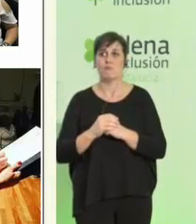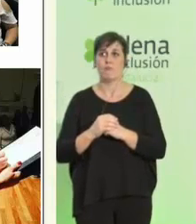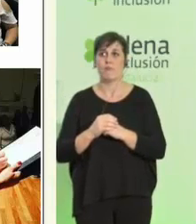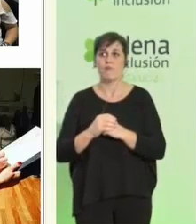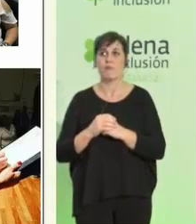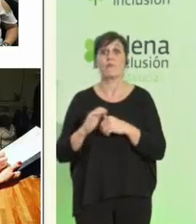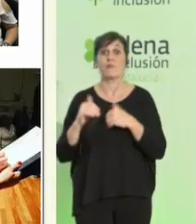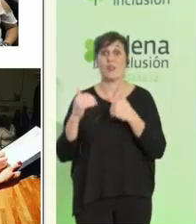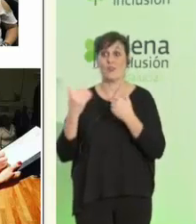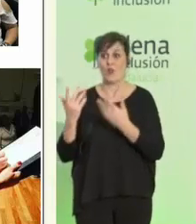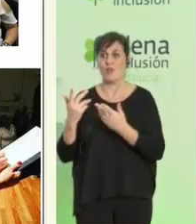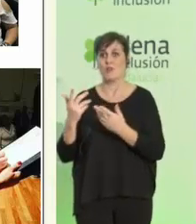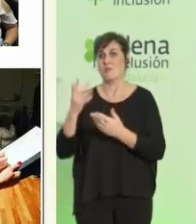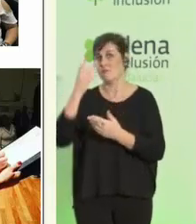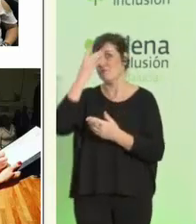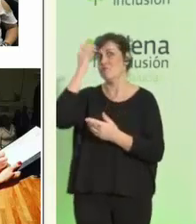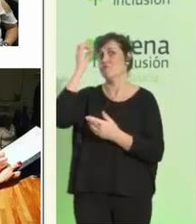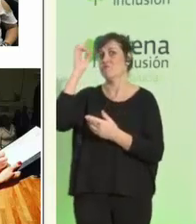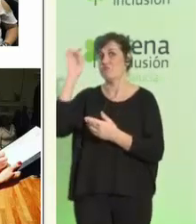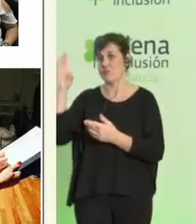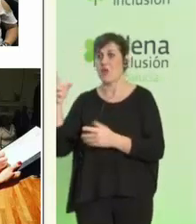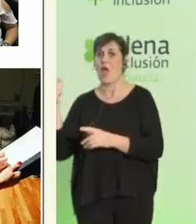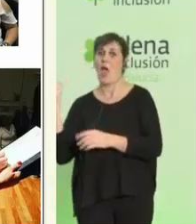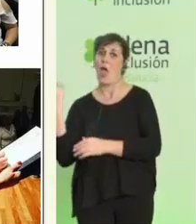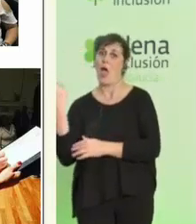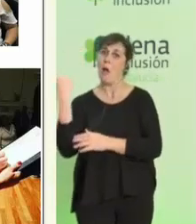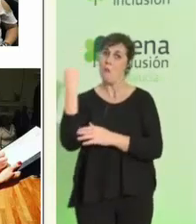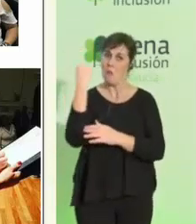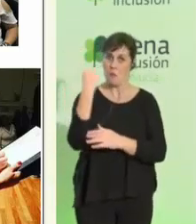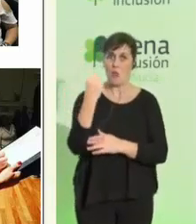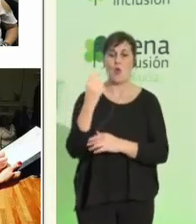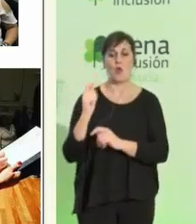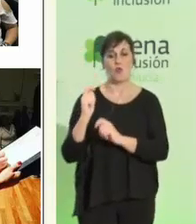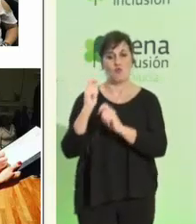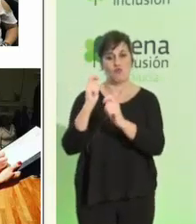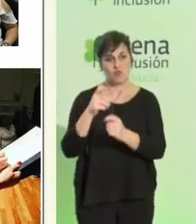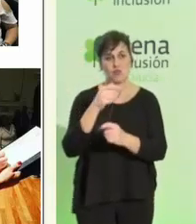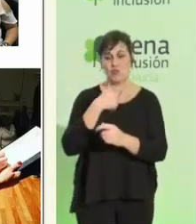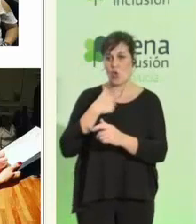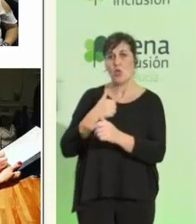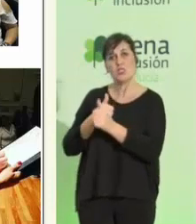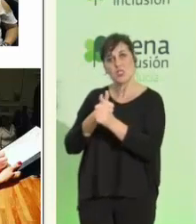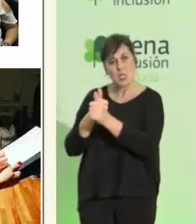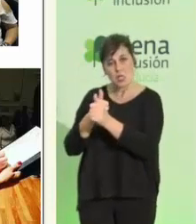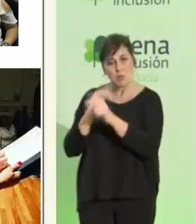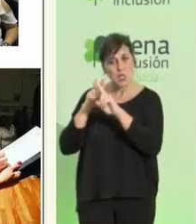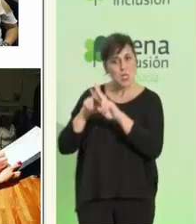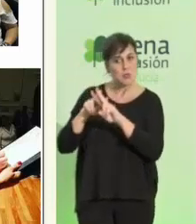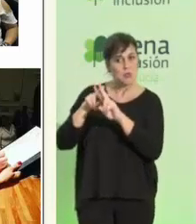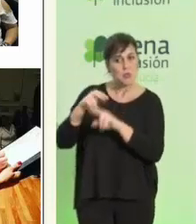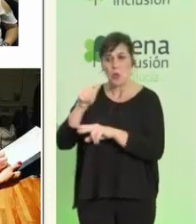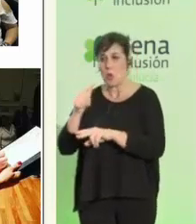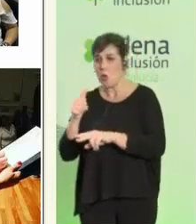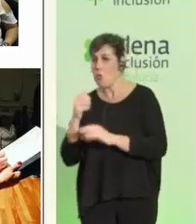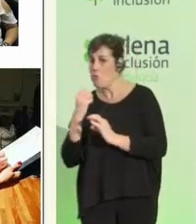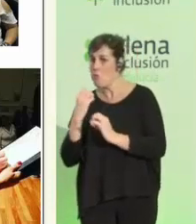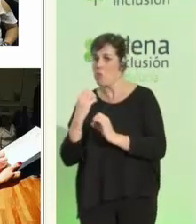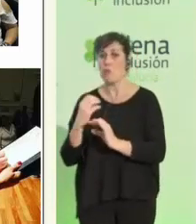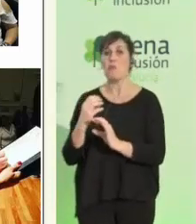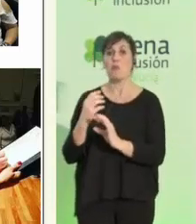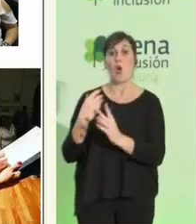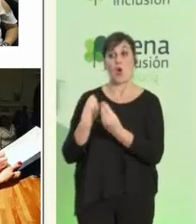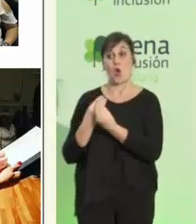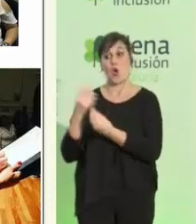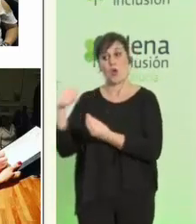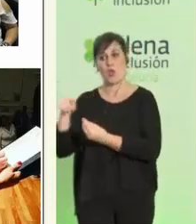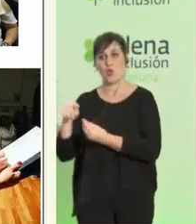y entonces le dieron apoyo, hice el seguimiento, le ayudé y hice el seguimiento con ella